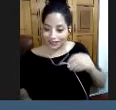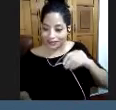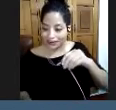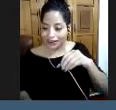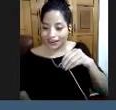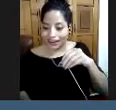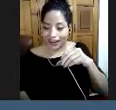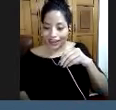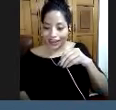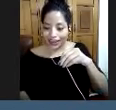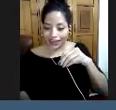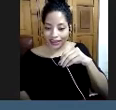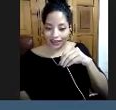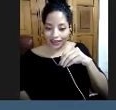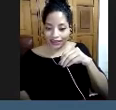Ojalá que vuelva.